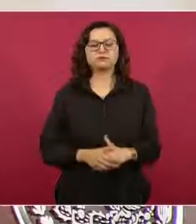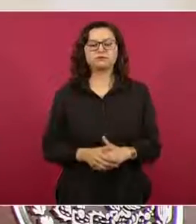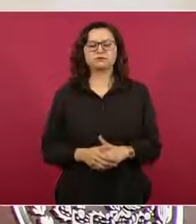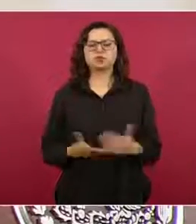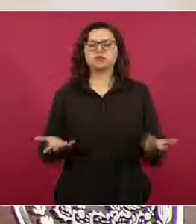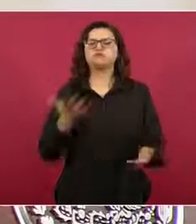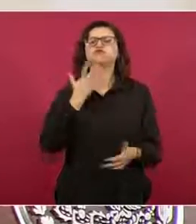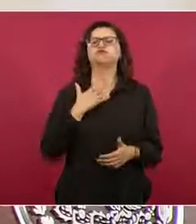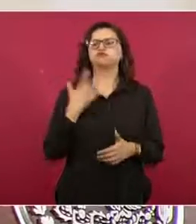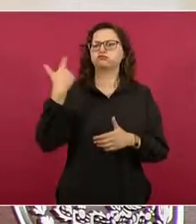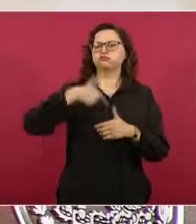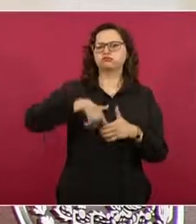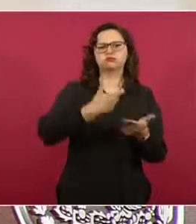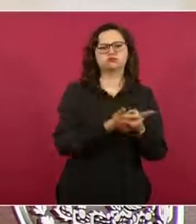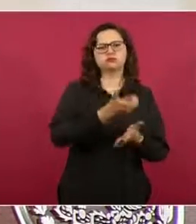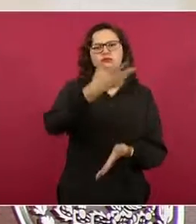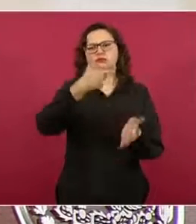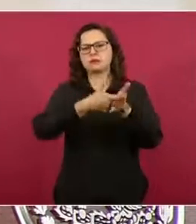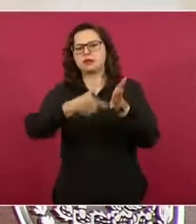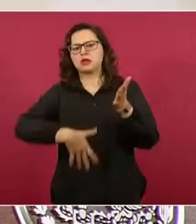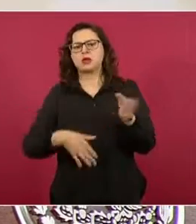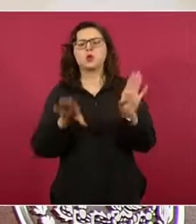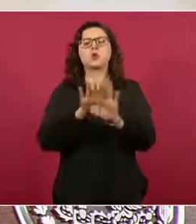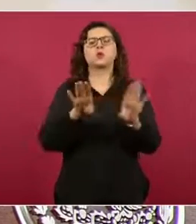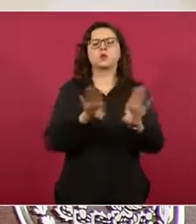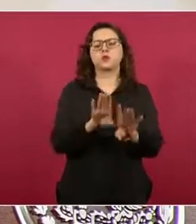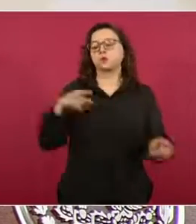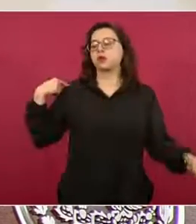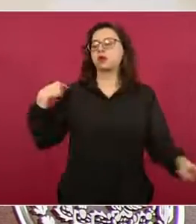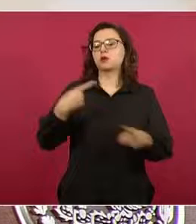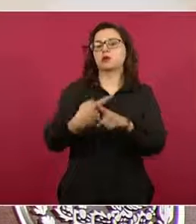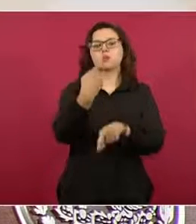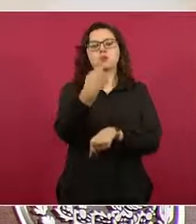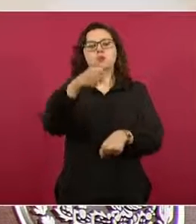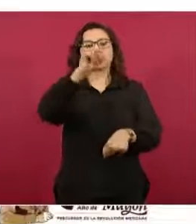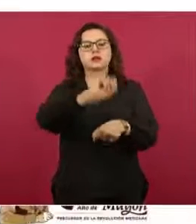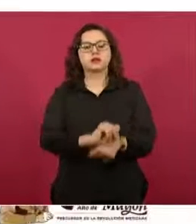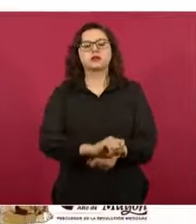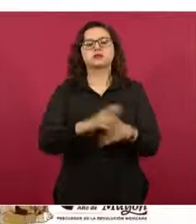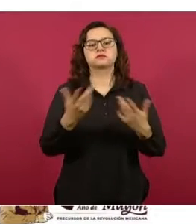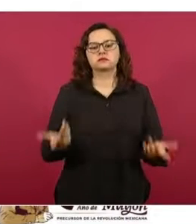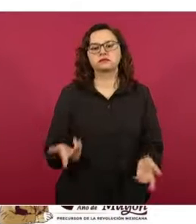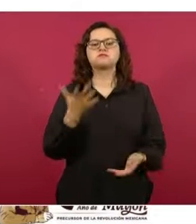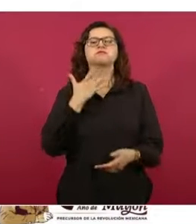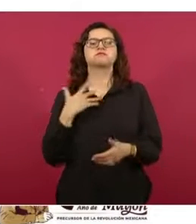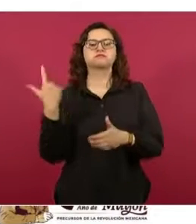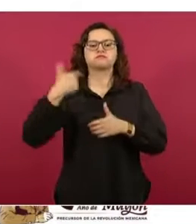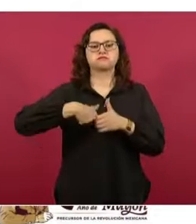diésel? El promedio en esta semana que cerró para la gasolina regular,